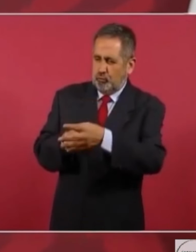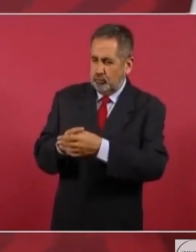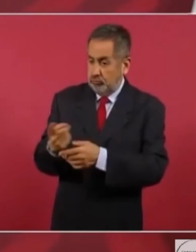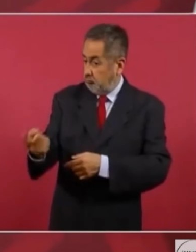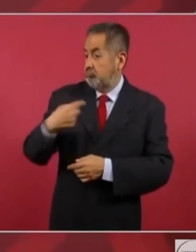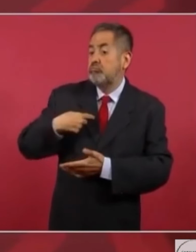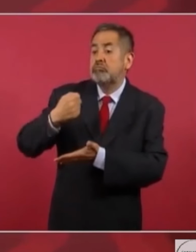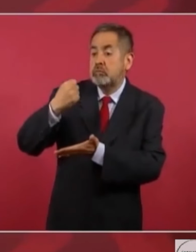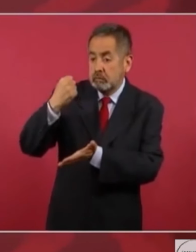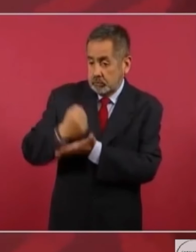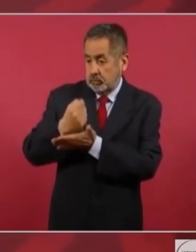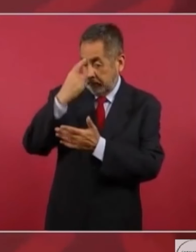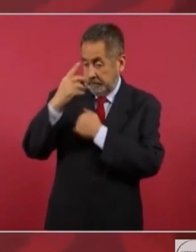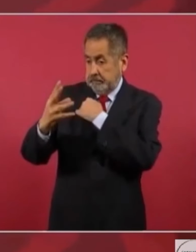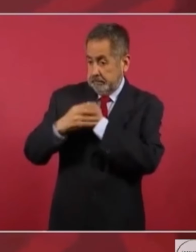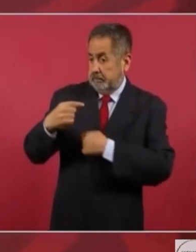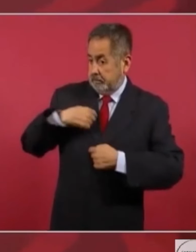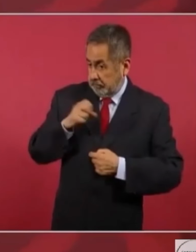a Vallarta,